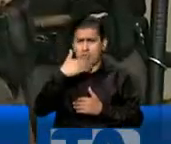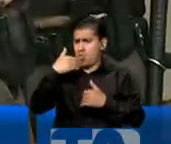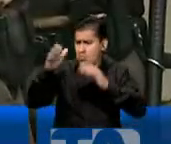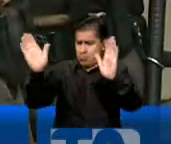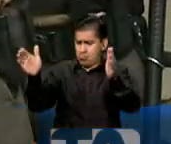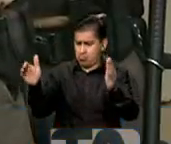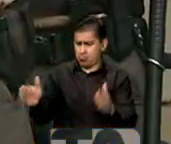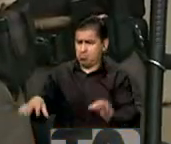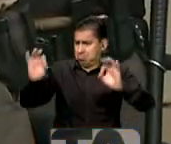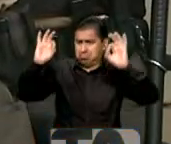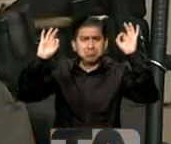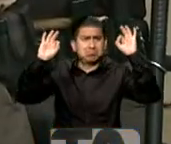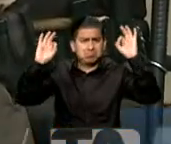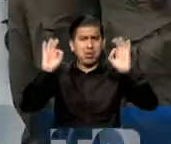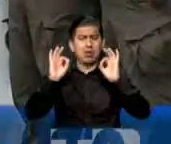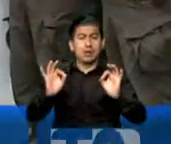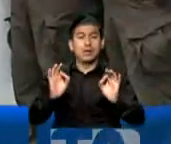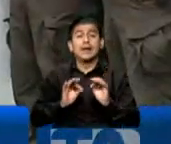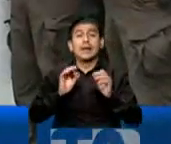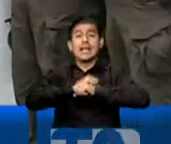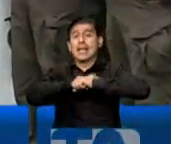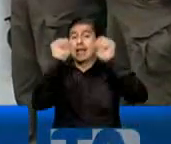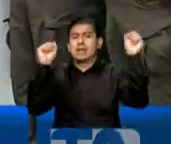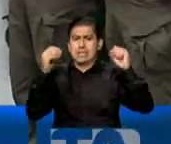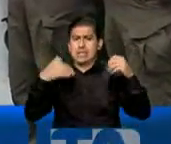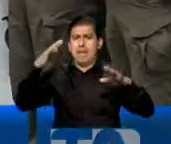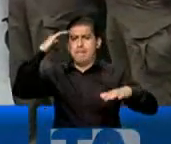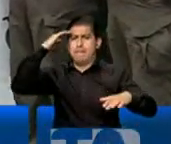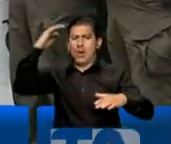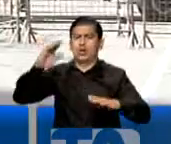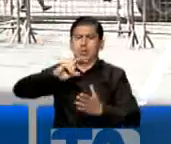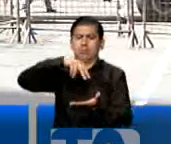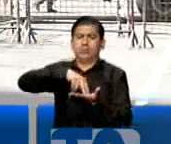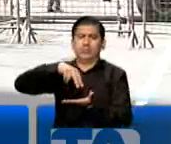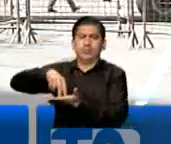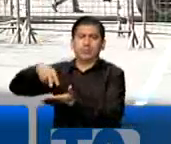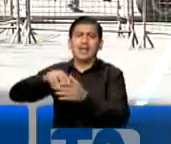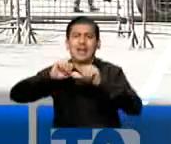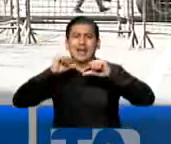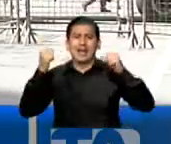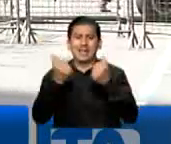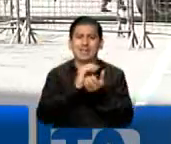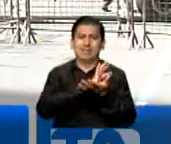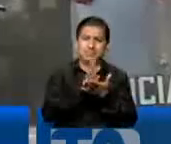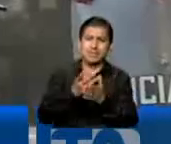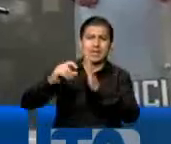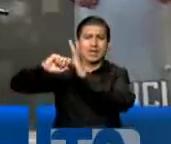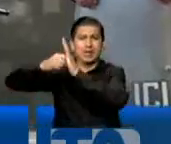bien. Además, desde las primeras horas, la policía se ubicó en los alrededores de la Asamblea,